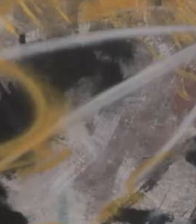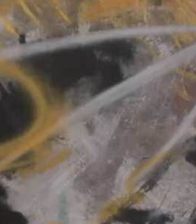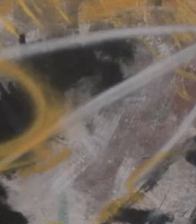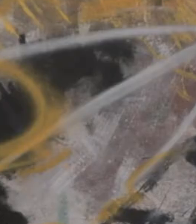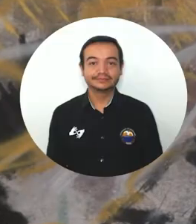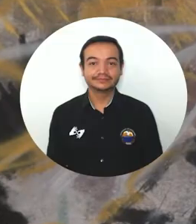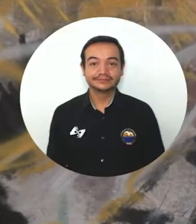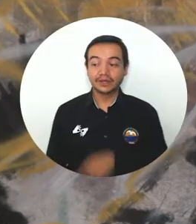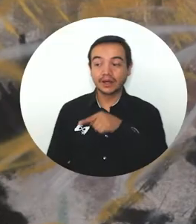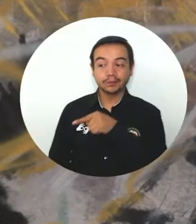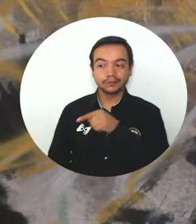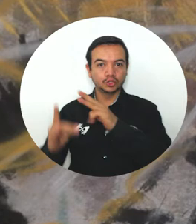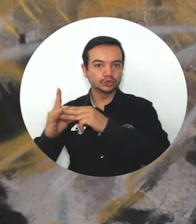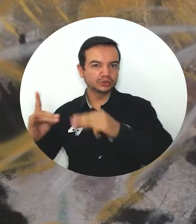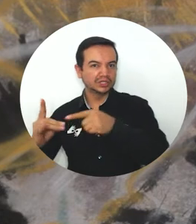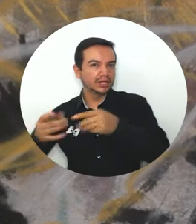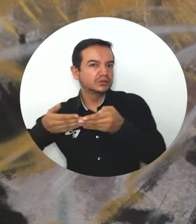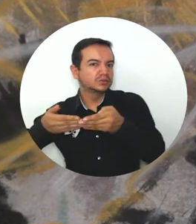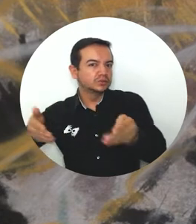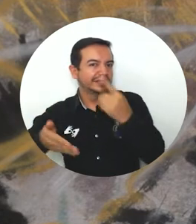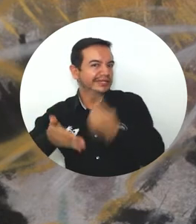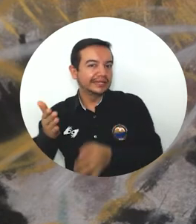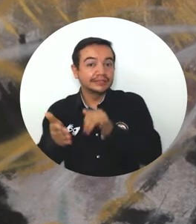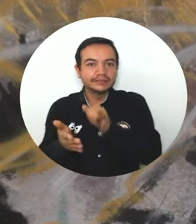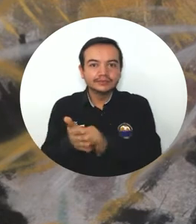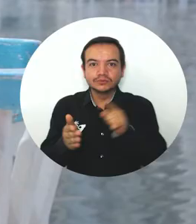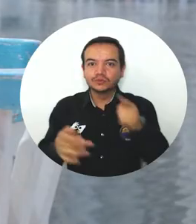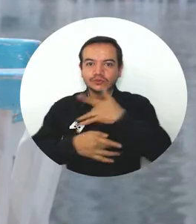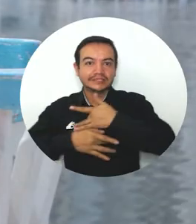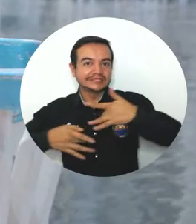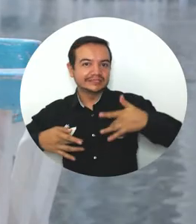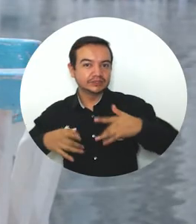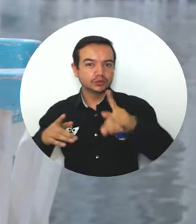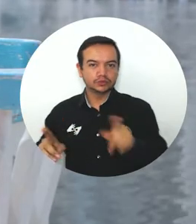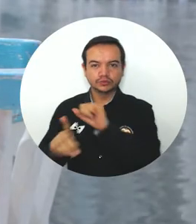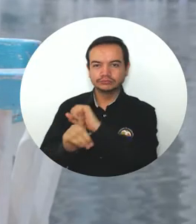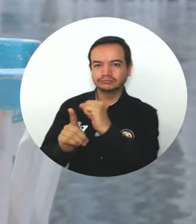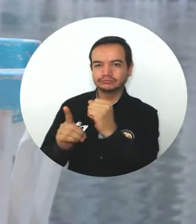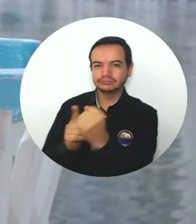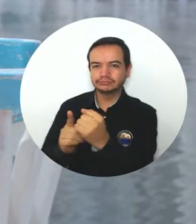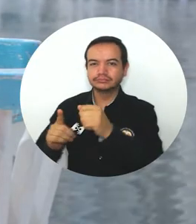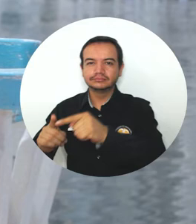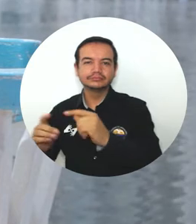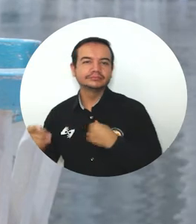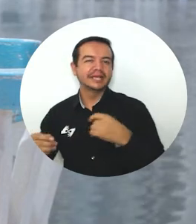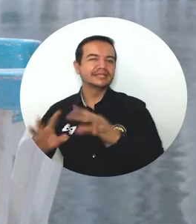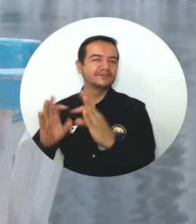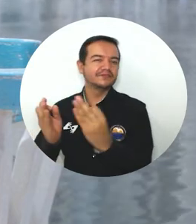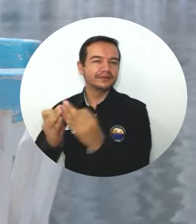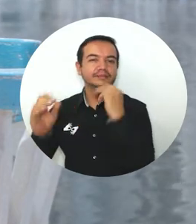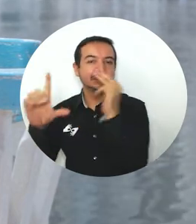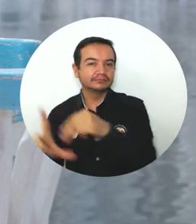Uni Magdalena realizó el lanzamiento de la maestría en salud familiar y comunitaria. El programa posgradual es el primero de su tipo en la